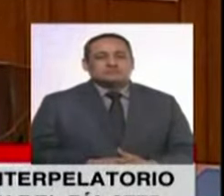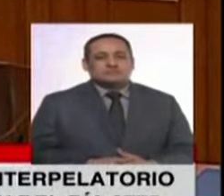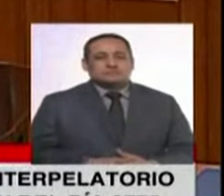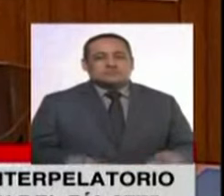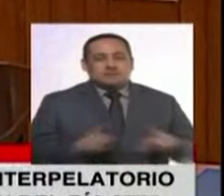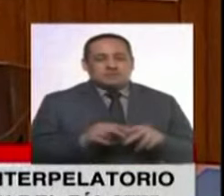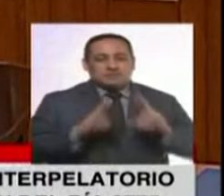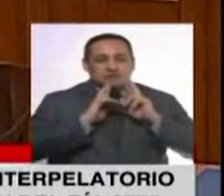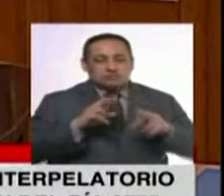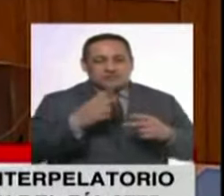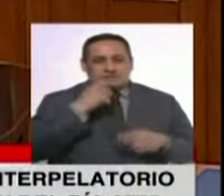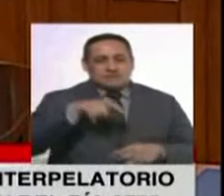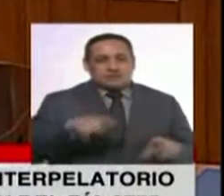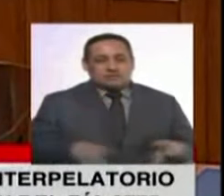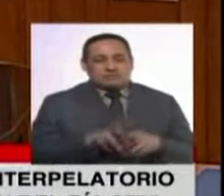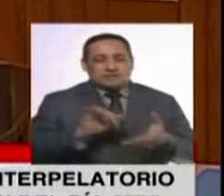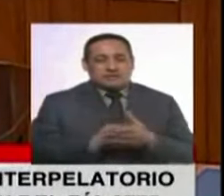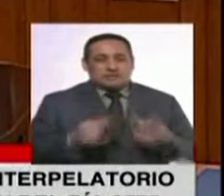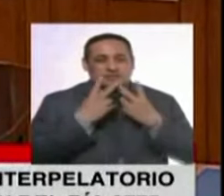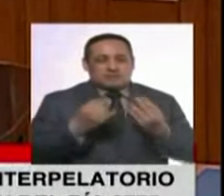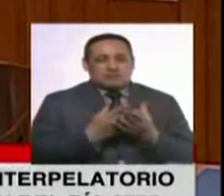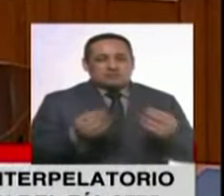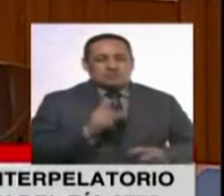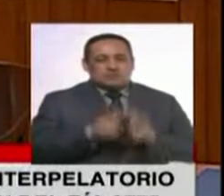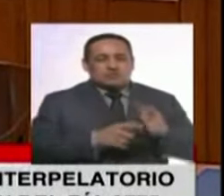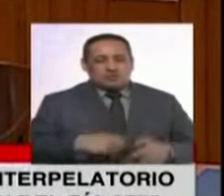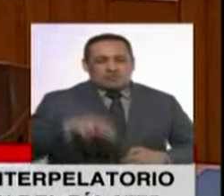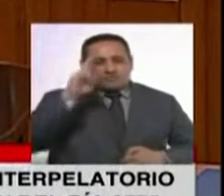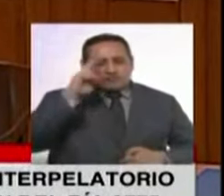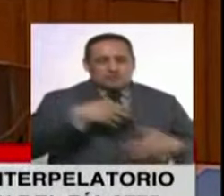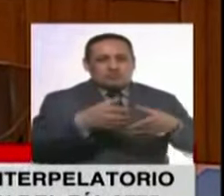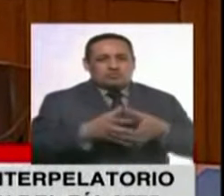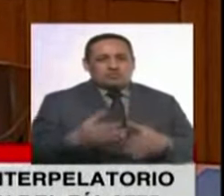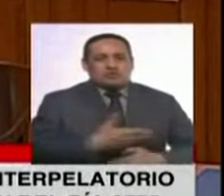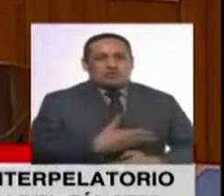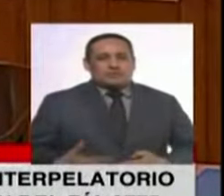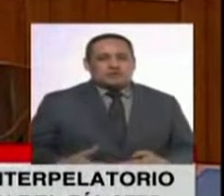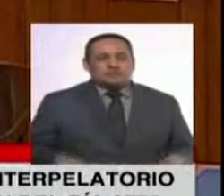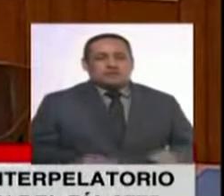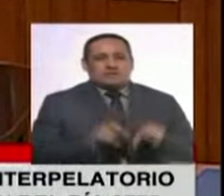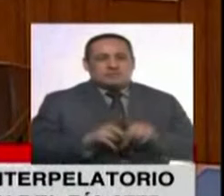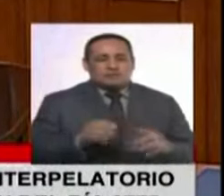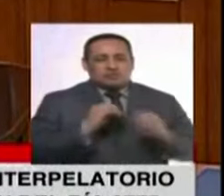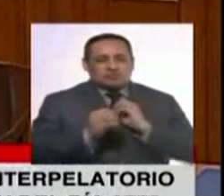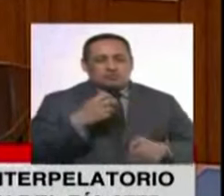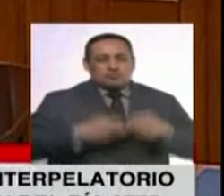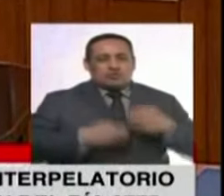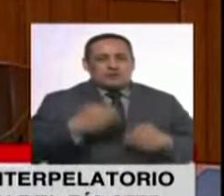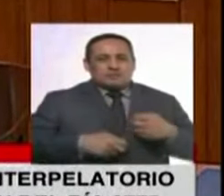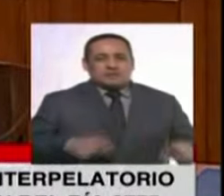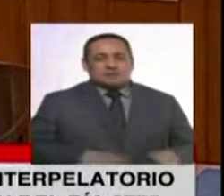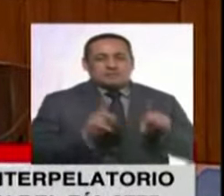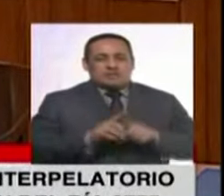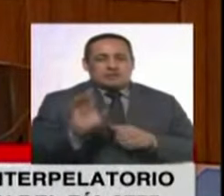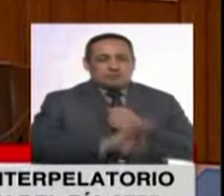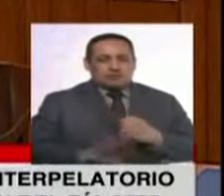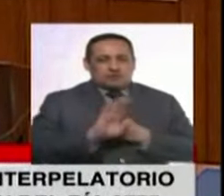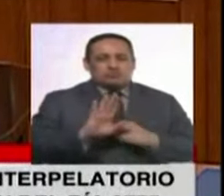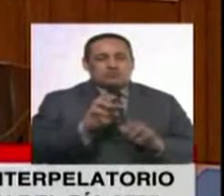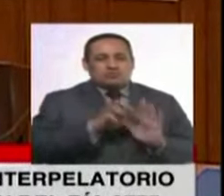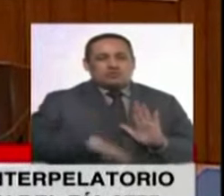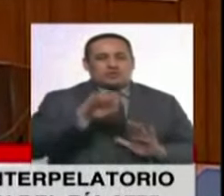resulta necesario que las personas confíen en las instituciones públicas para la solución a su problemas y la protección de